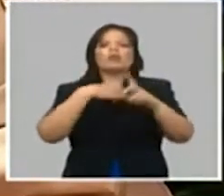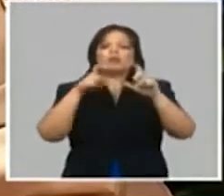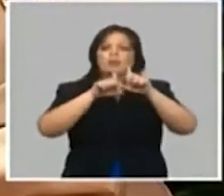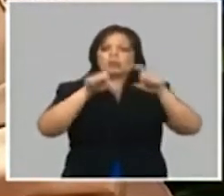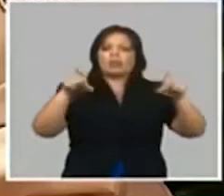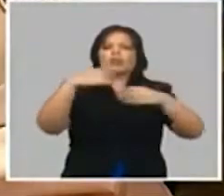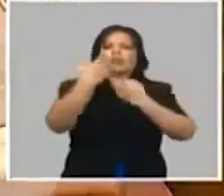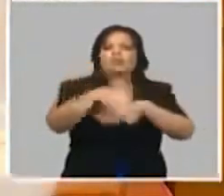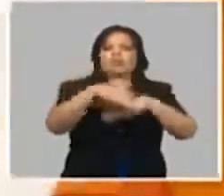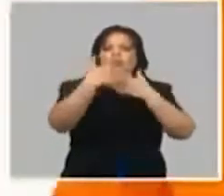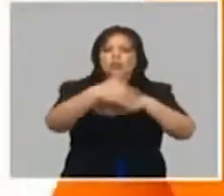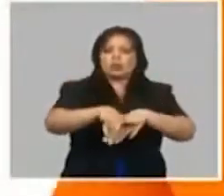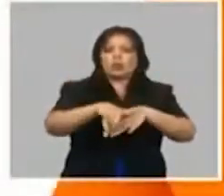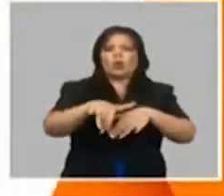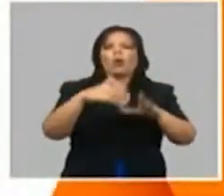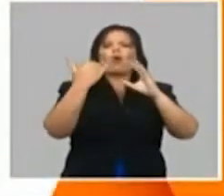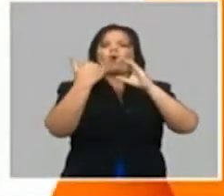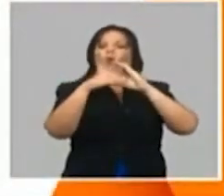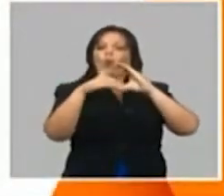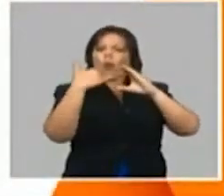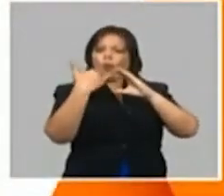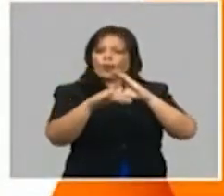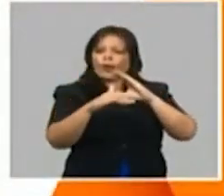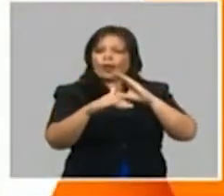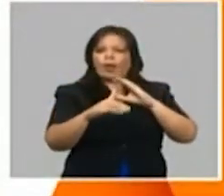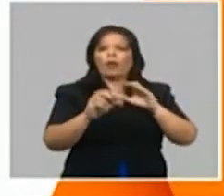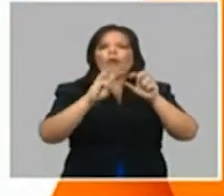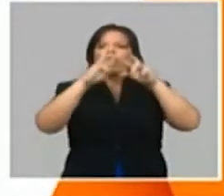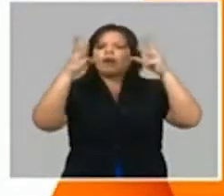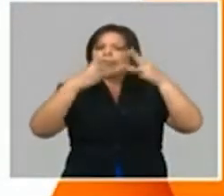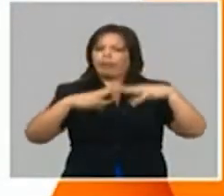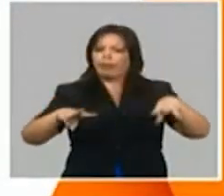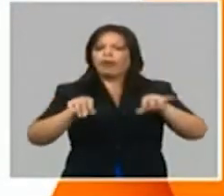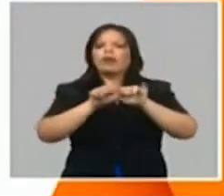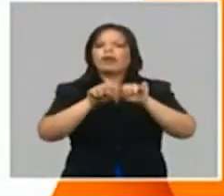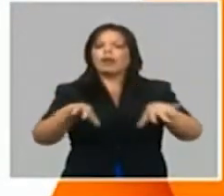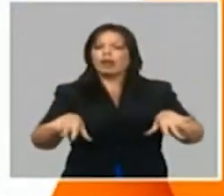teléfonos, correo electrónico, la página web, las redes sociales.